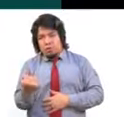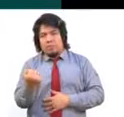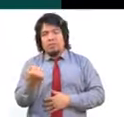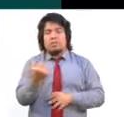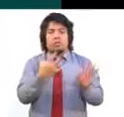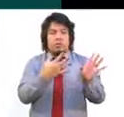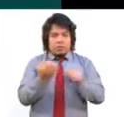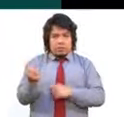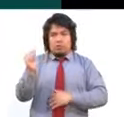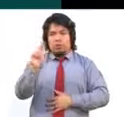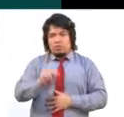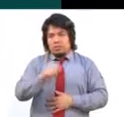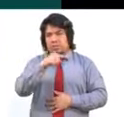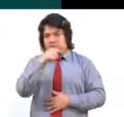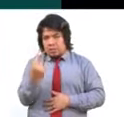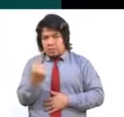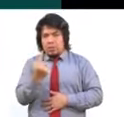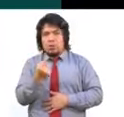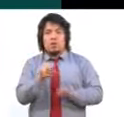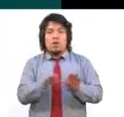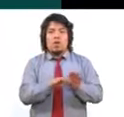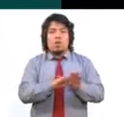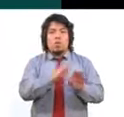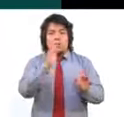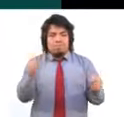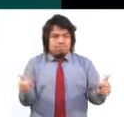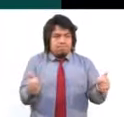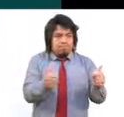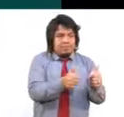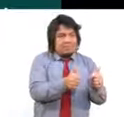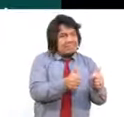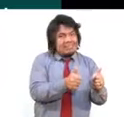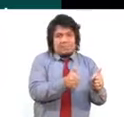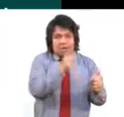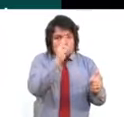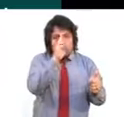1.988 prohibiciones de acercarse o comunicarse con las víctimas,